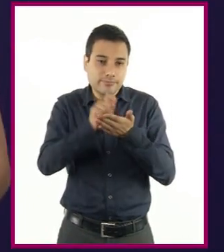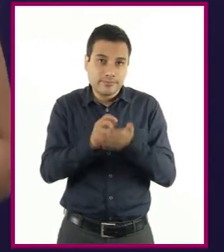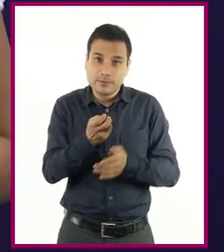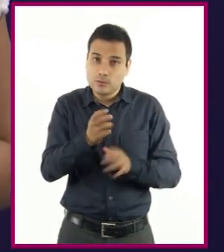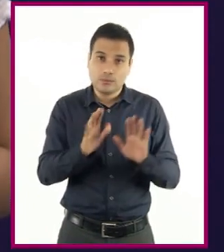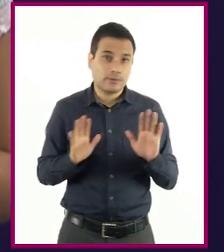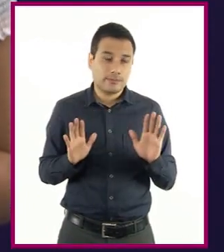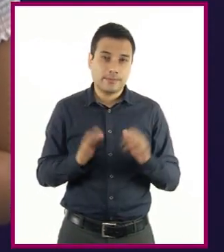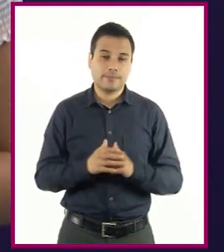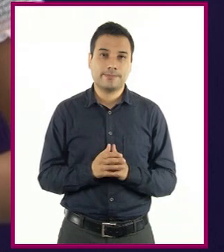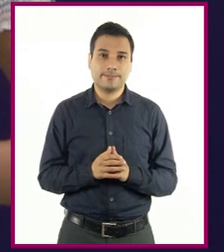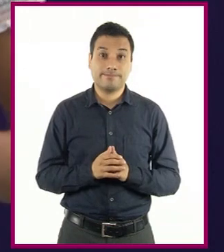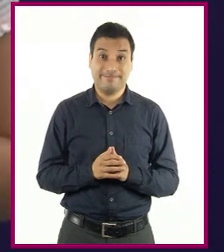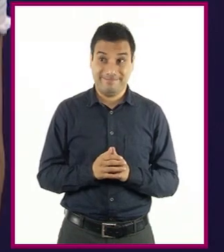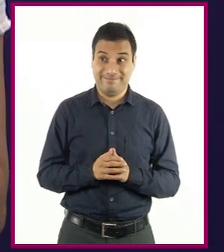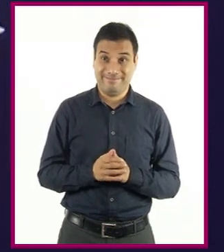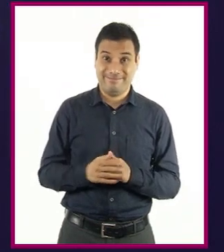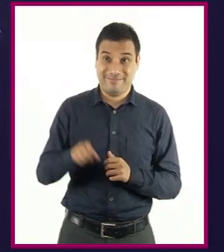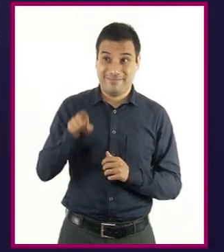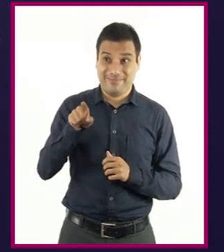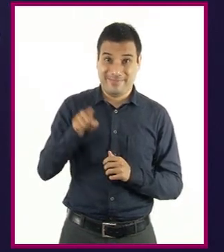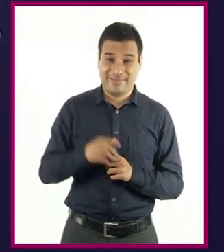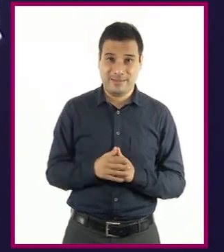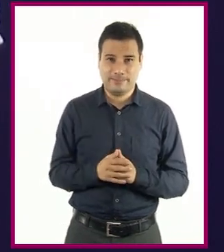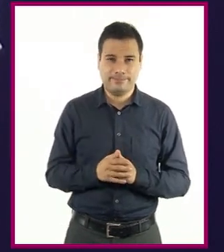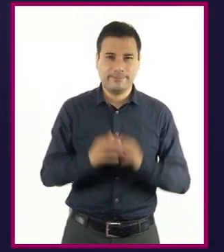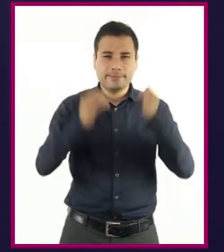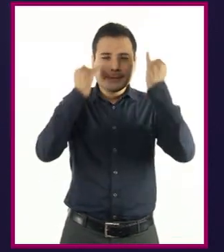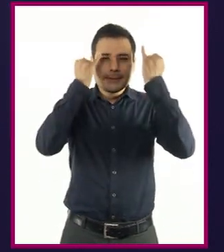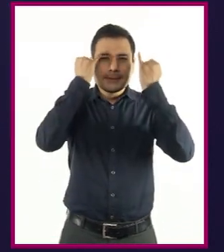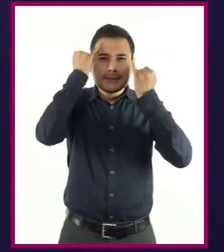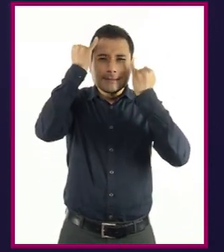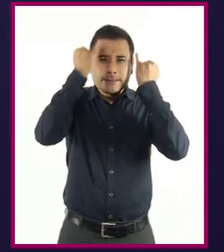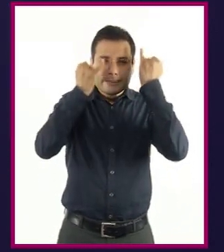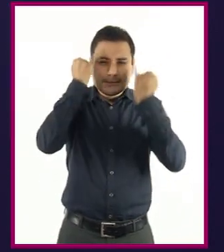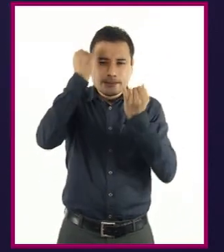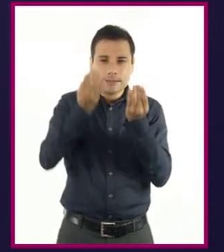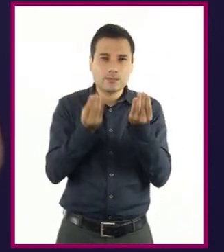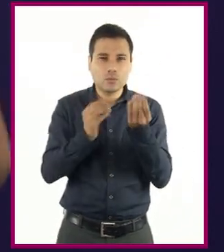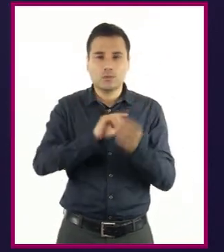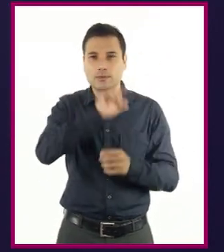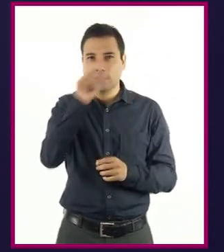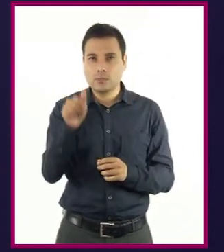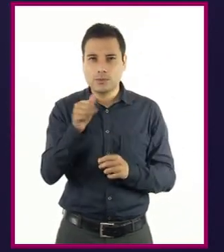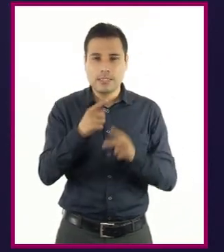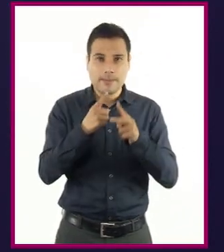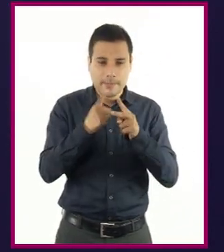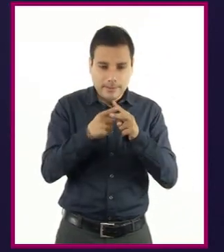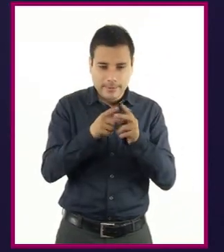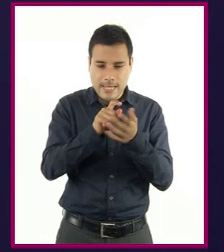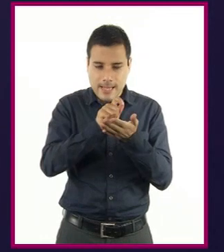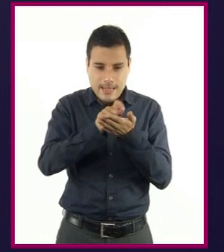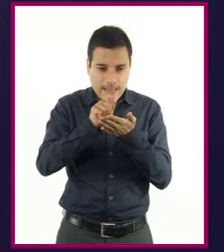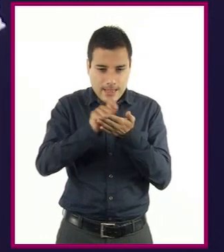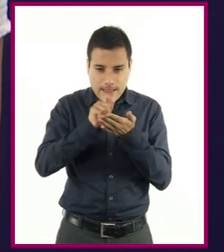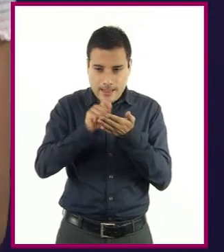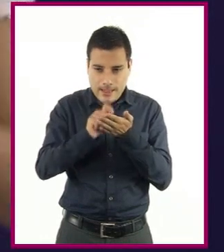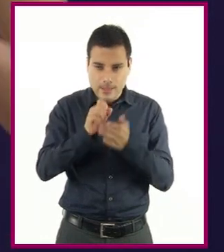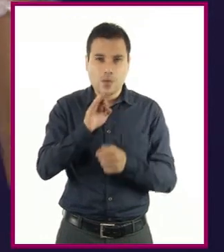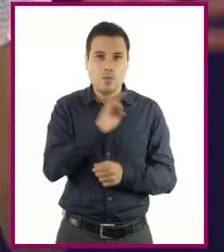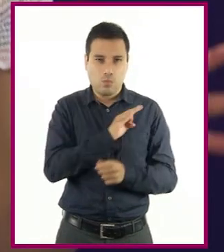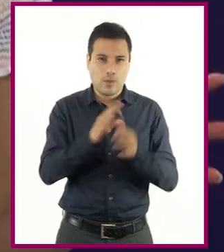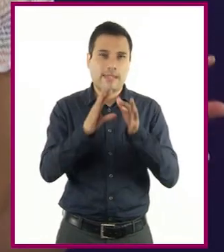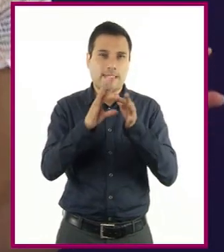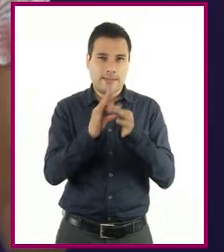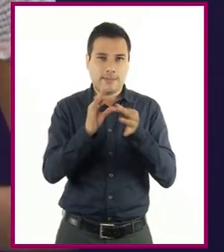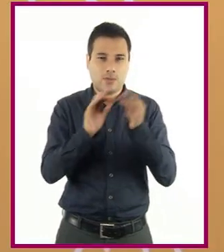esta forma, basó su trabajo utilizando su imaginación para llevarla a procesos matemáticos que le permitieran explicar